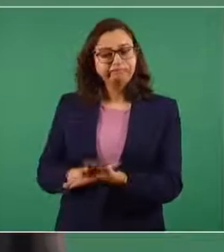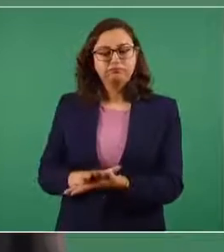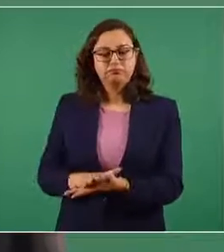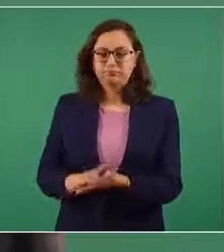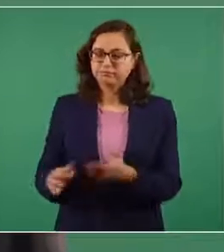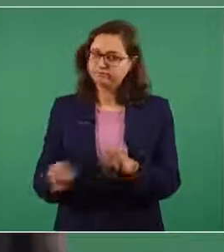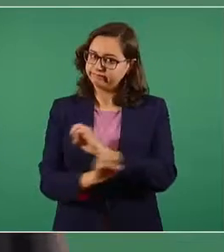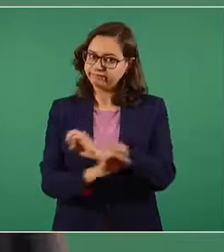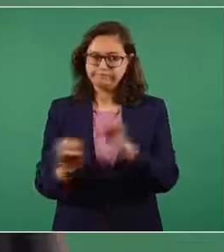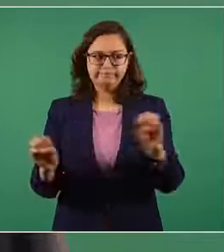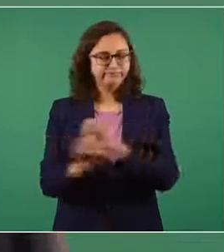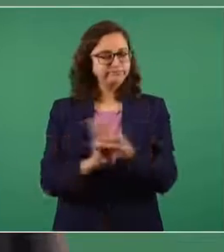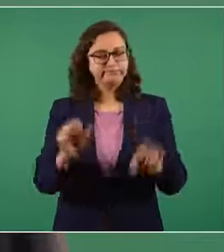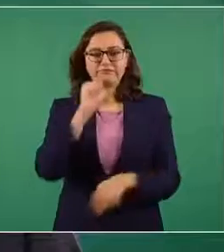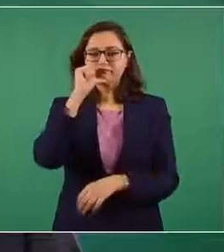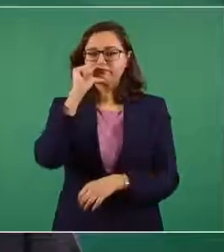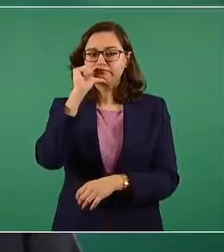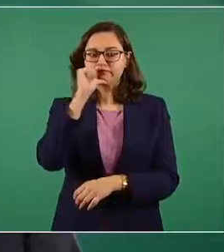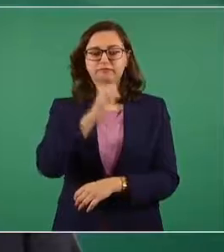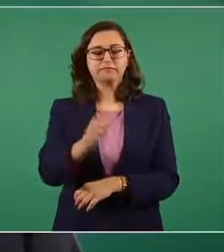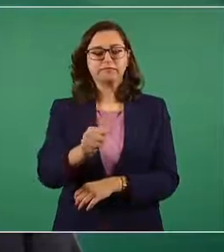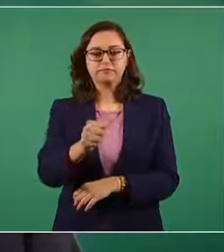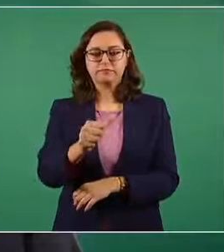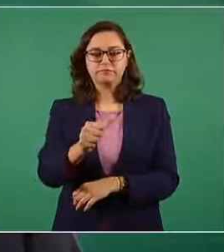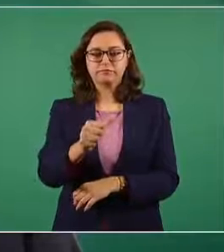por nadie.